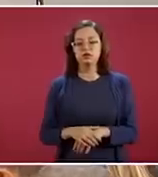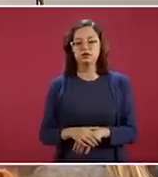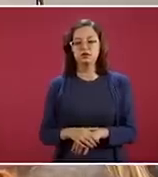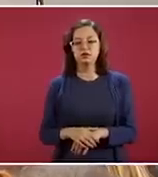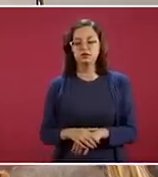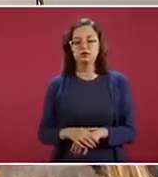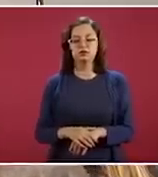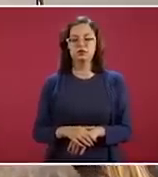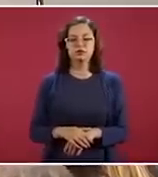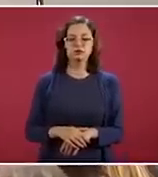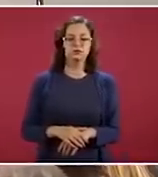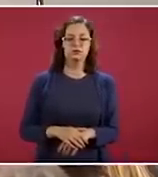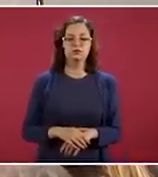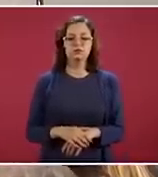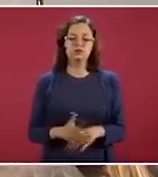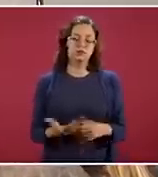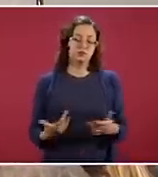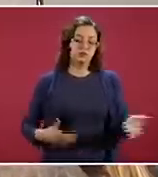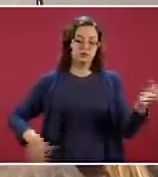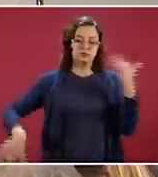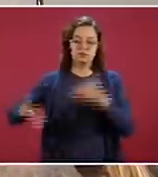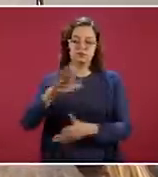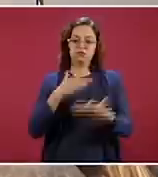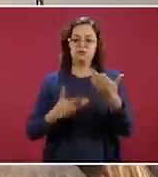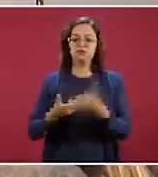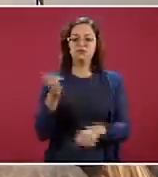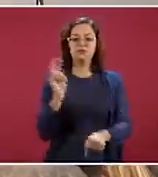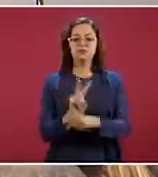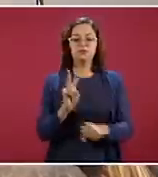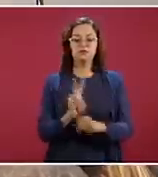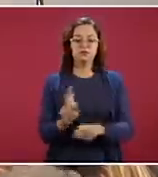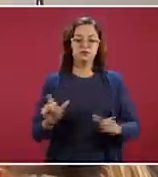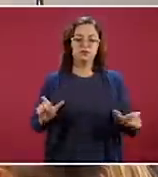Esto están cubriendo a